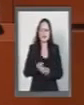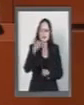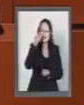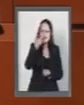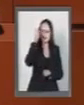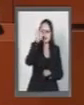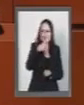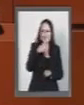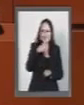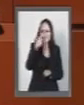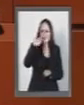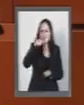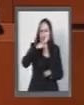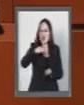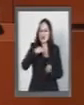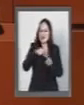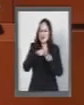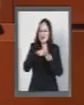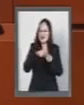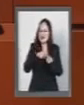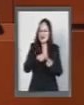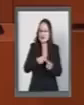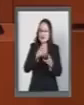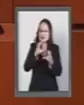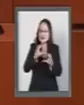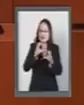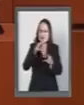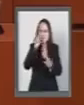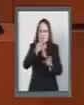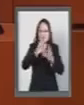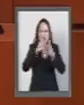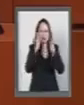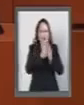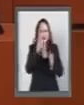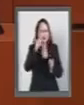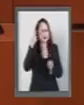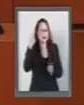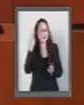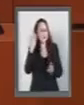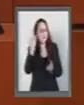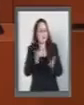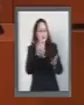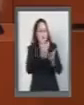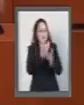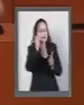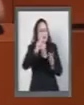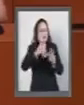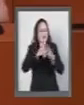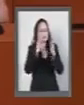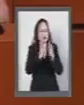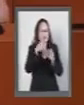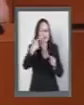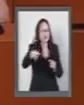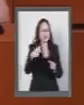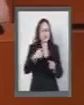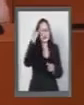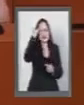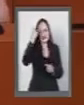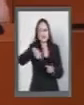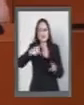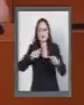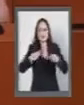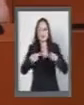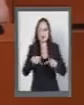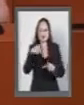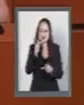solamente para conservar el formato que habían propuesto los ciudadanos, que era más detallado, pero de